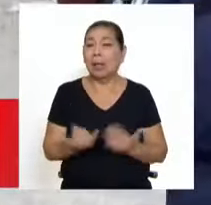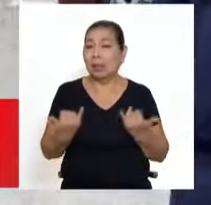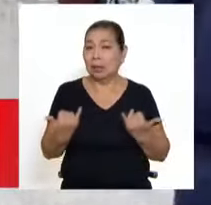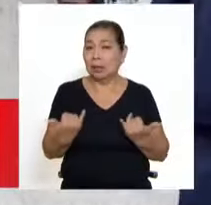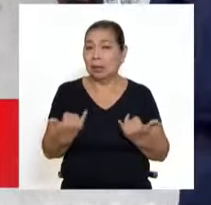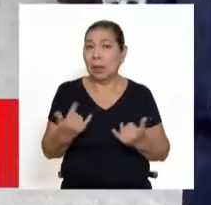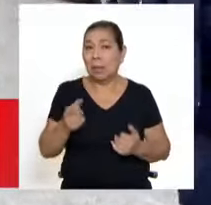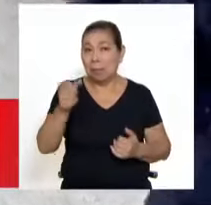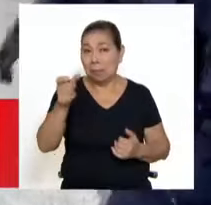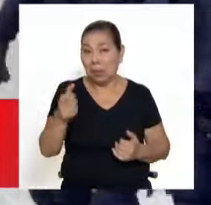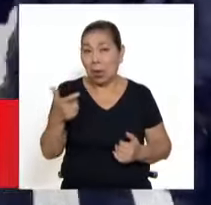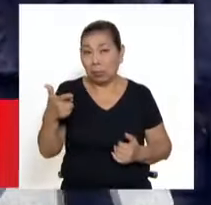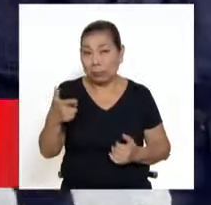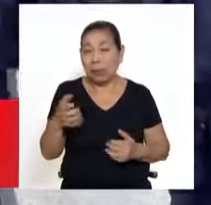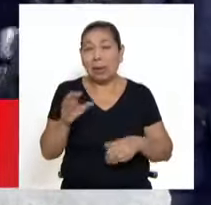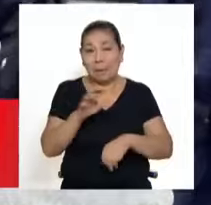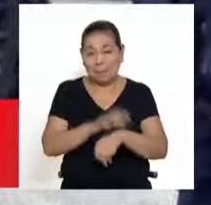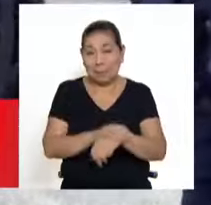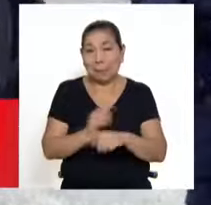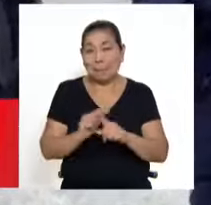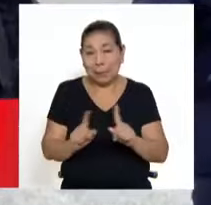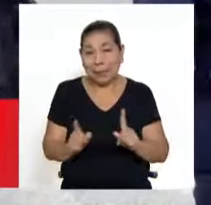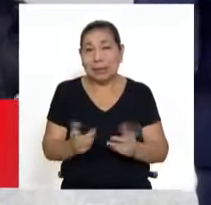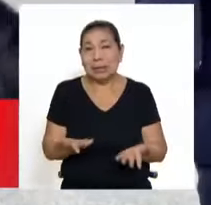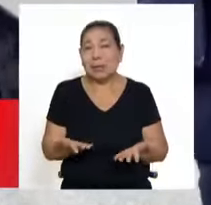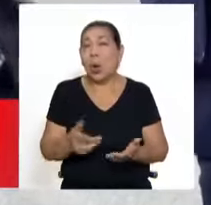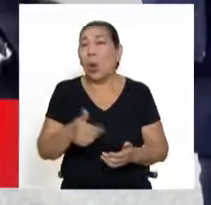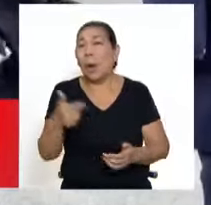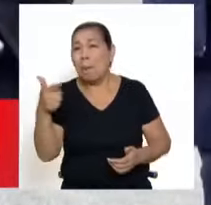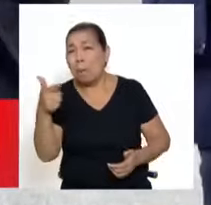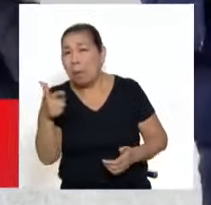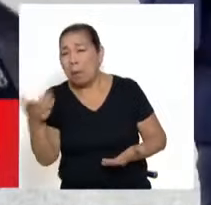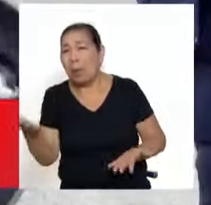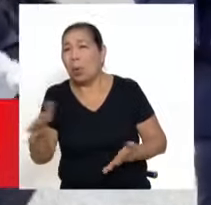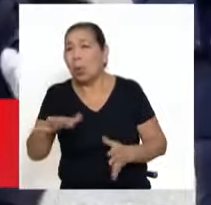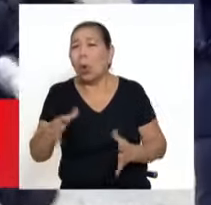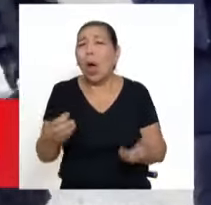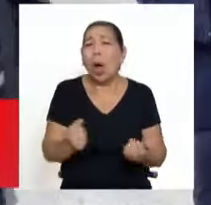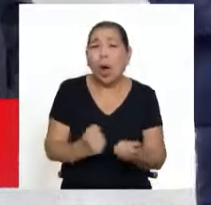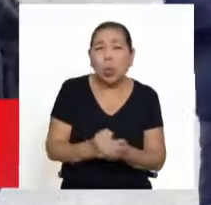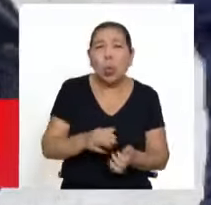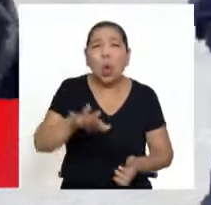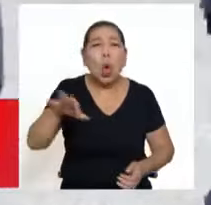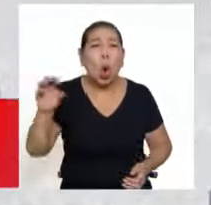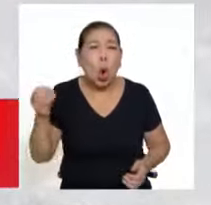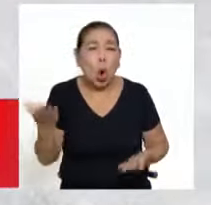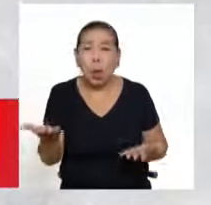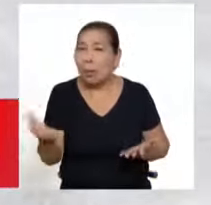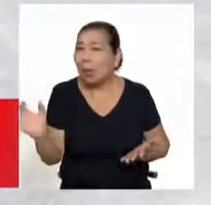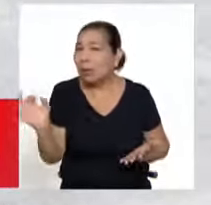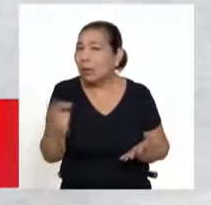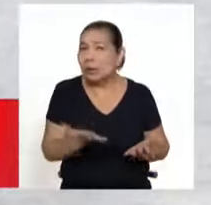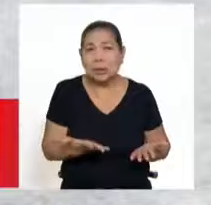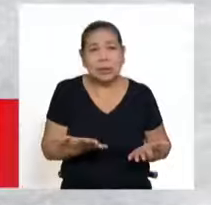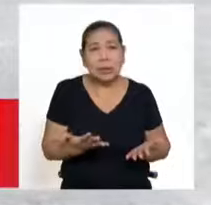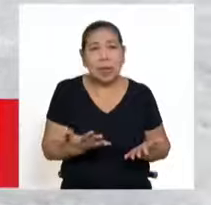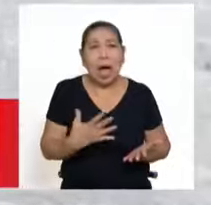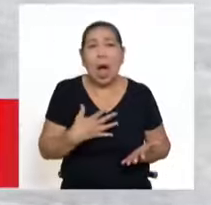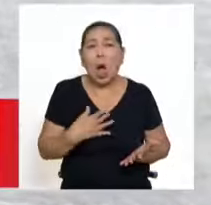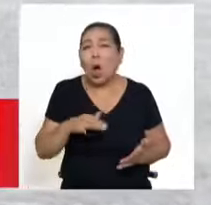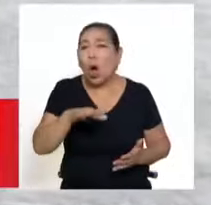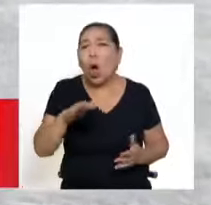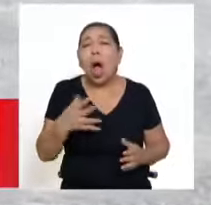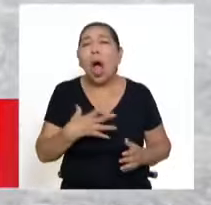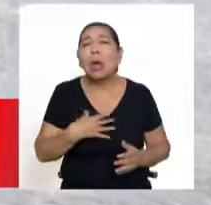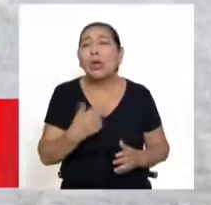el atacante ya fue detenido, pero hay 3 heridos que están siendo atendidos. Ninguno supera los 13